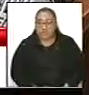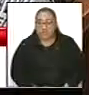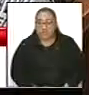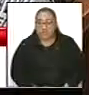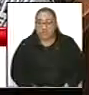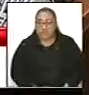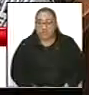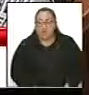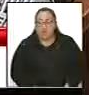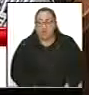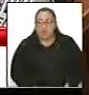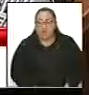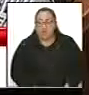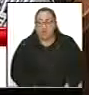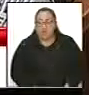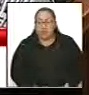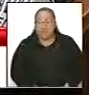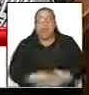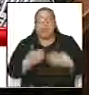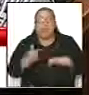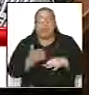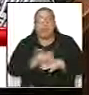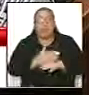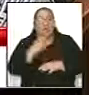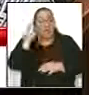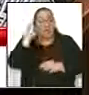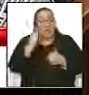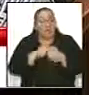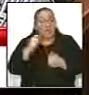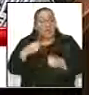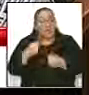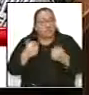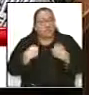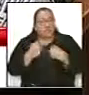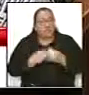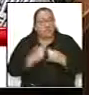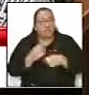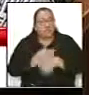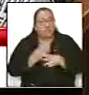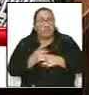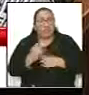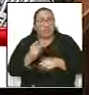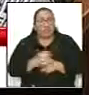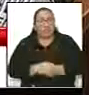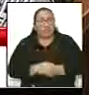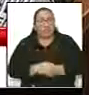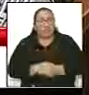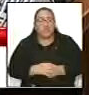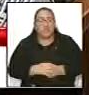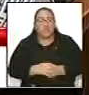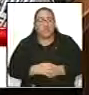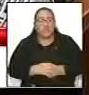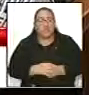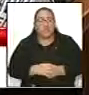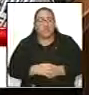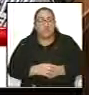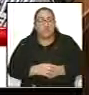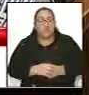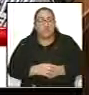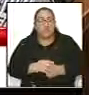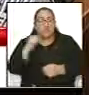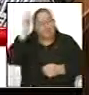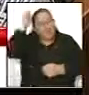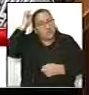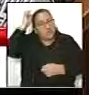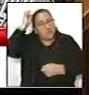momento, ya se pensaba, digamos, en la necesidad de contar con una especie de backhaul, inclusive una especie de vapor en el aire, porque